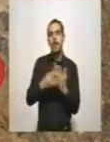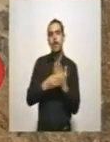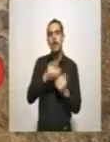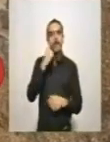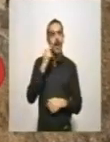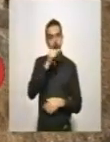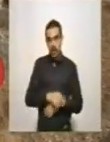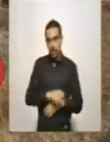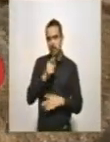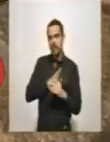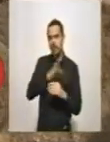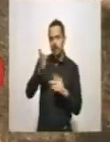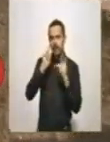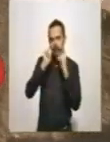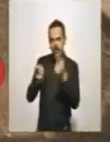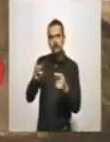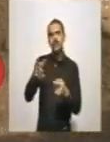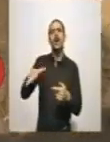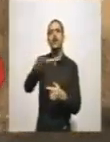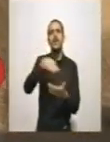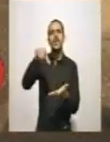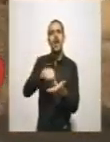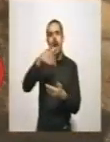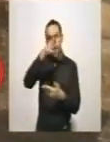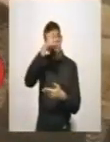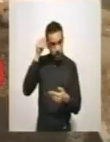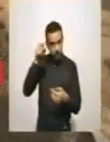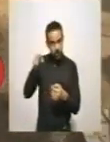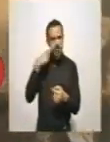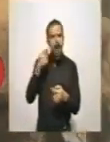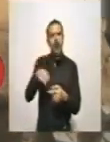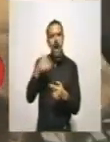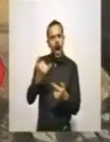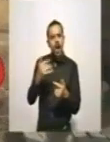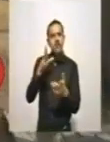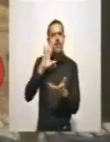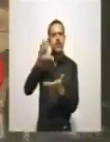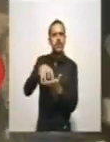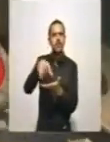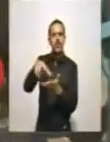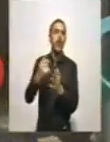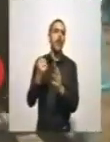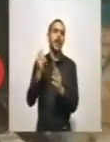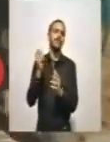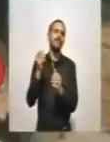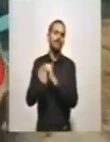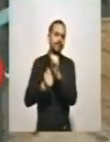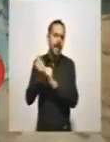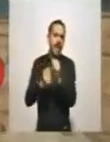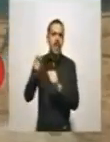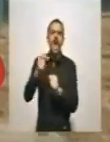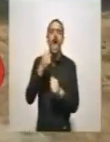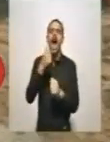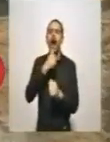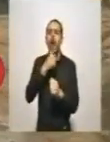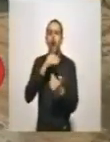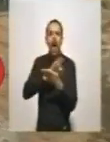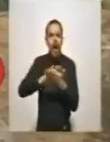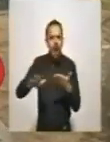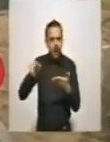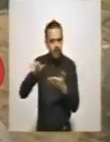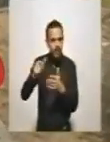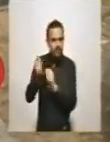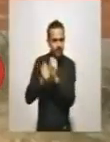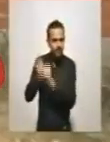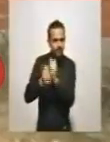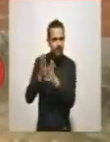Uruguay la localización de una planta potabilizadora que nosotros la enmarcamos dentro de un programa